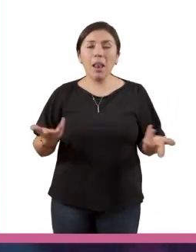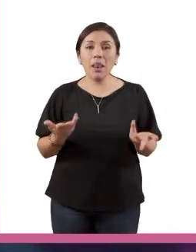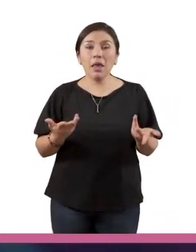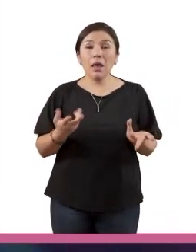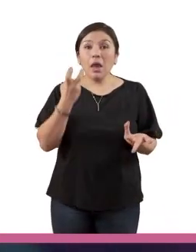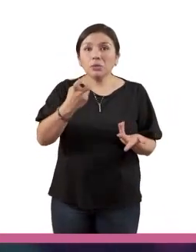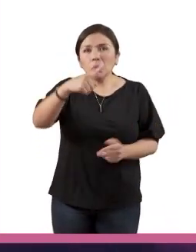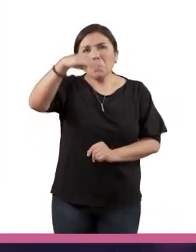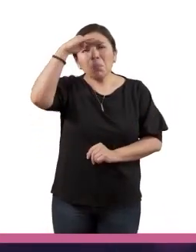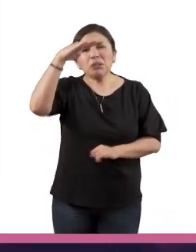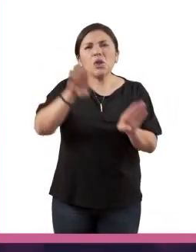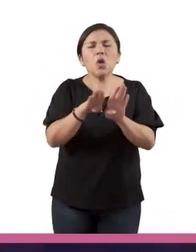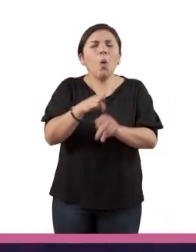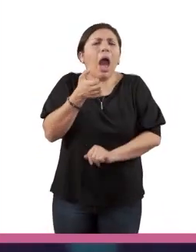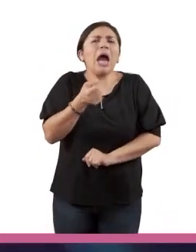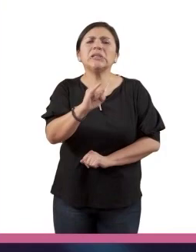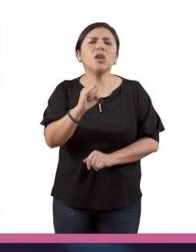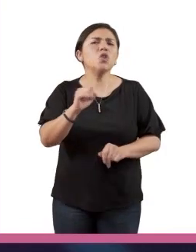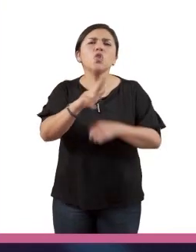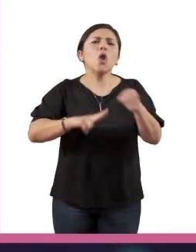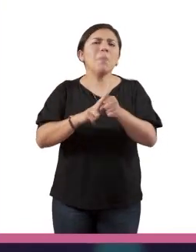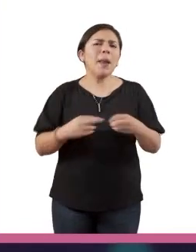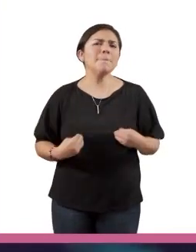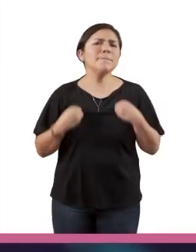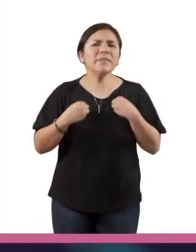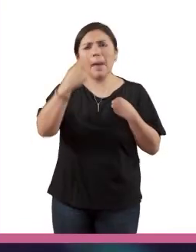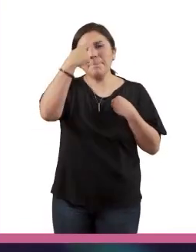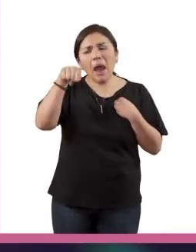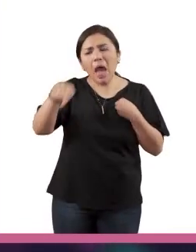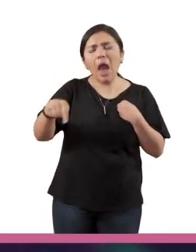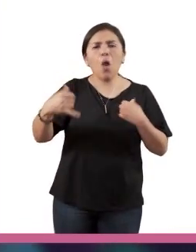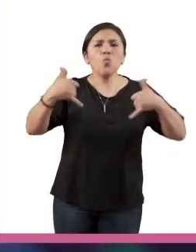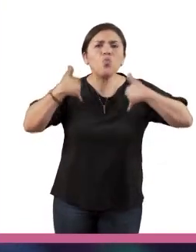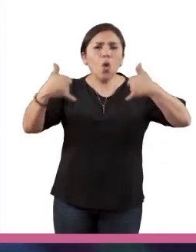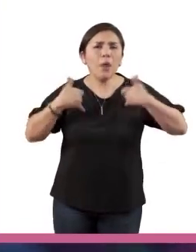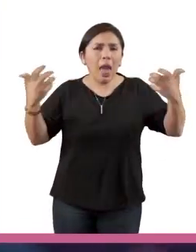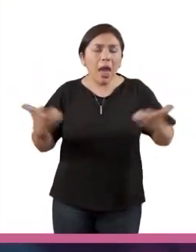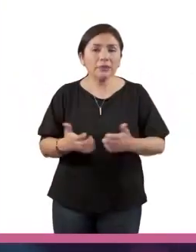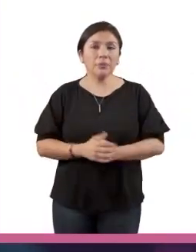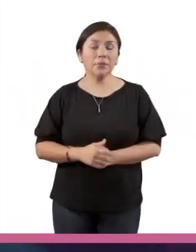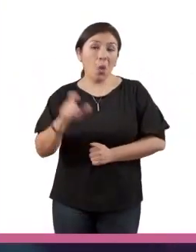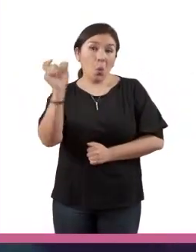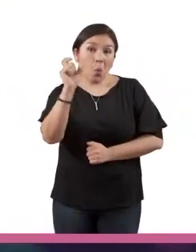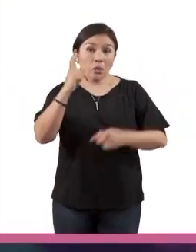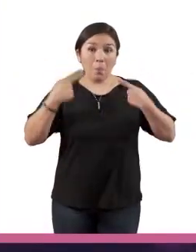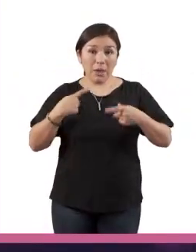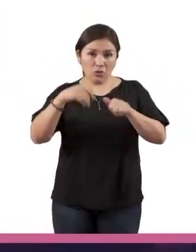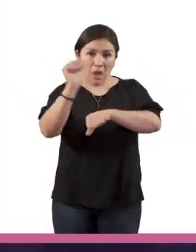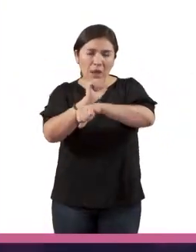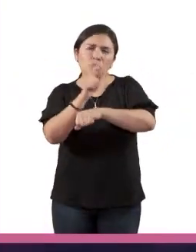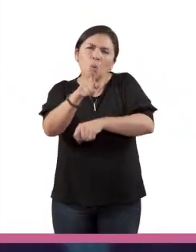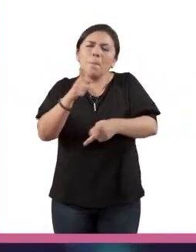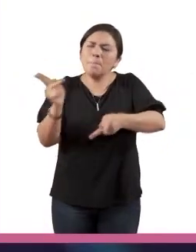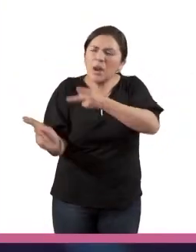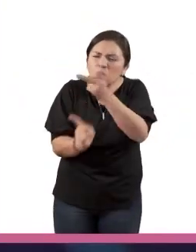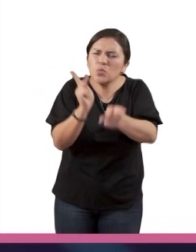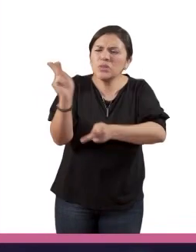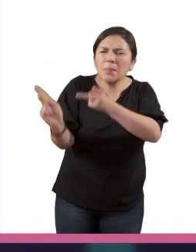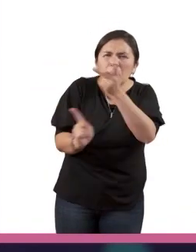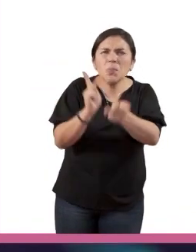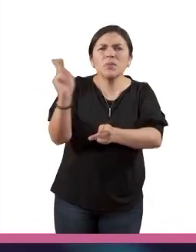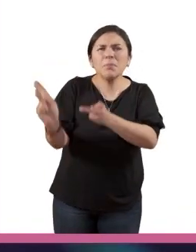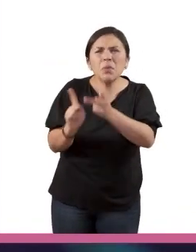nos parece que esa es nuestra forma de guiar a los adolescentes, a los chavos. Cuando uno empieza a preguntar y preguntar y